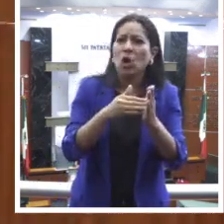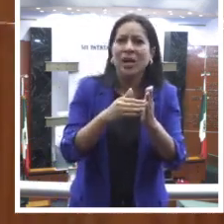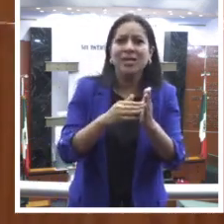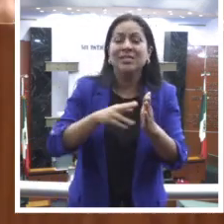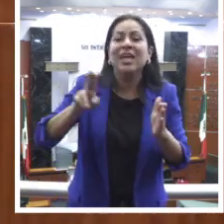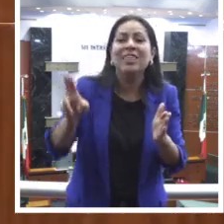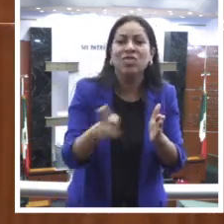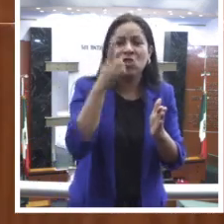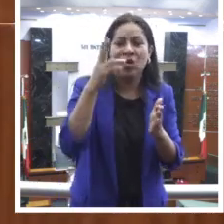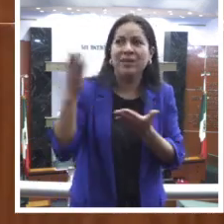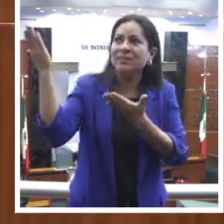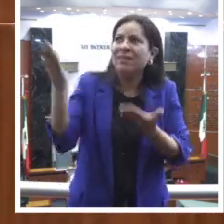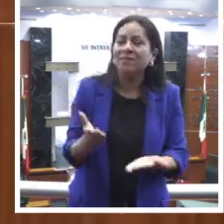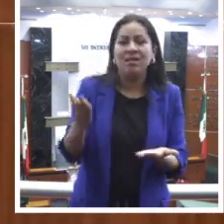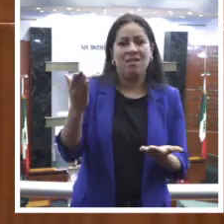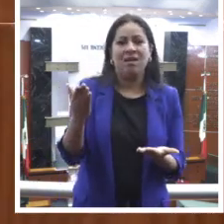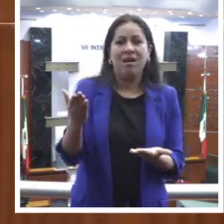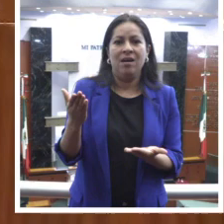de dólares